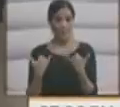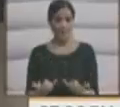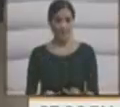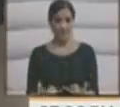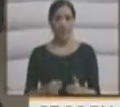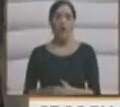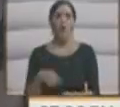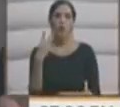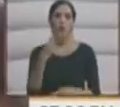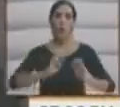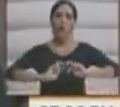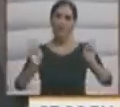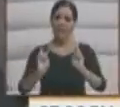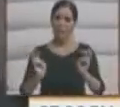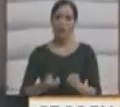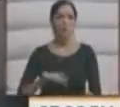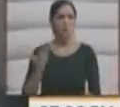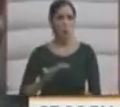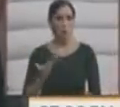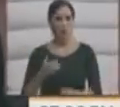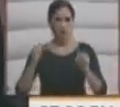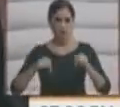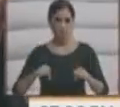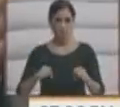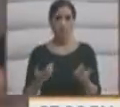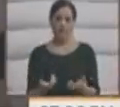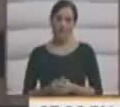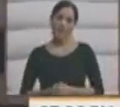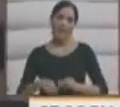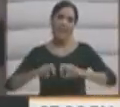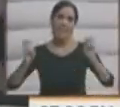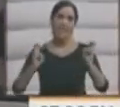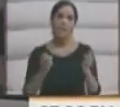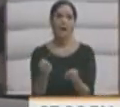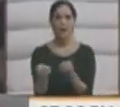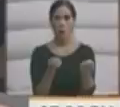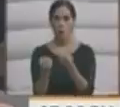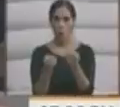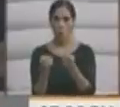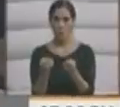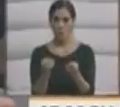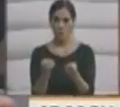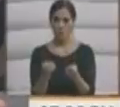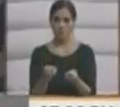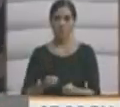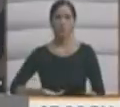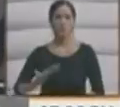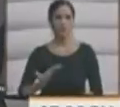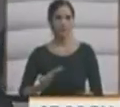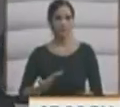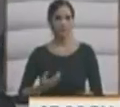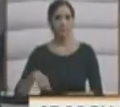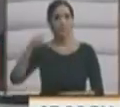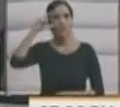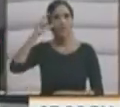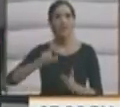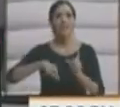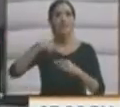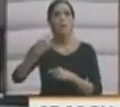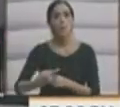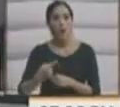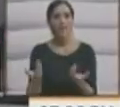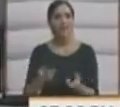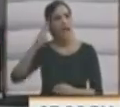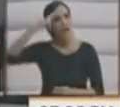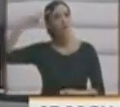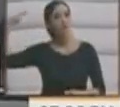dos temas fundamentales que queremos abordar hoy día, evidentemente el tema económico. Días después, una semana después de aquellas reflexiones que